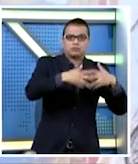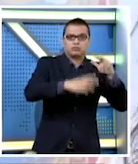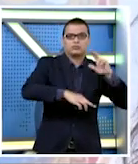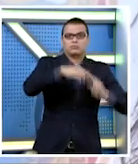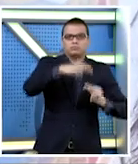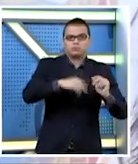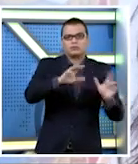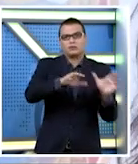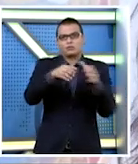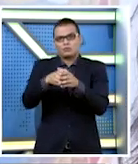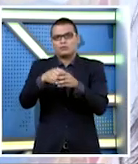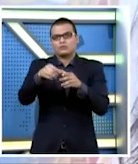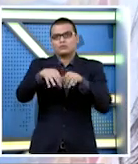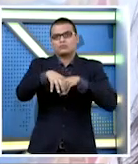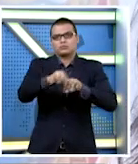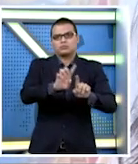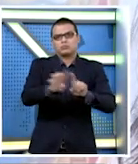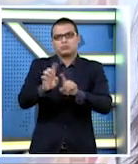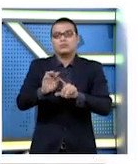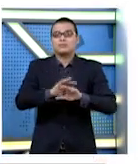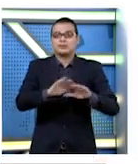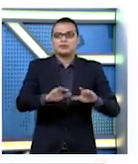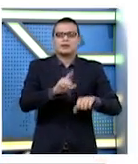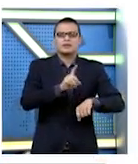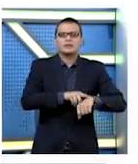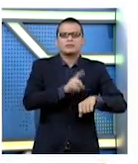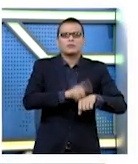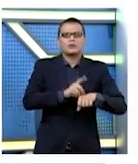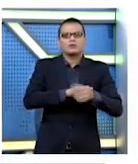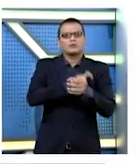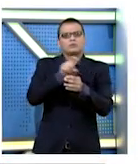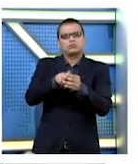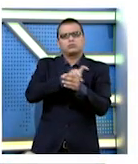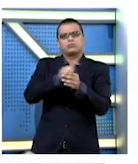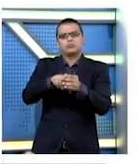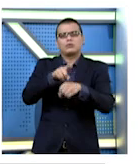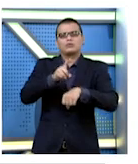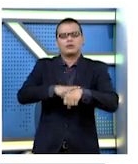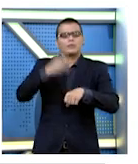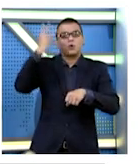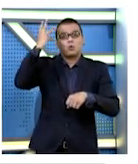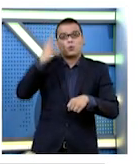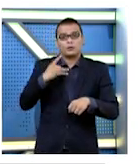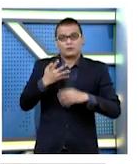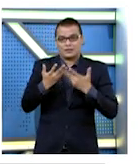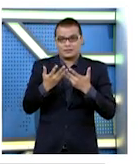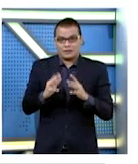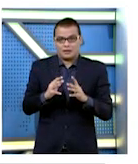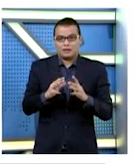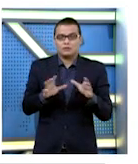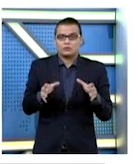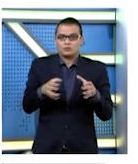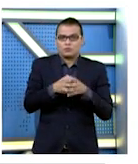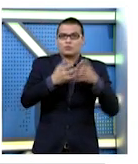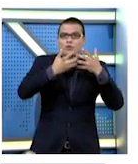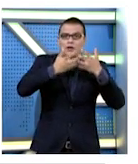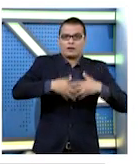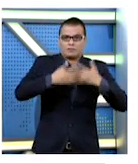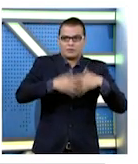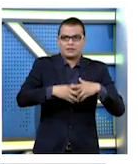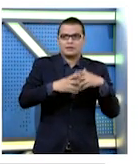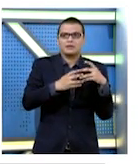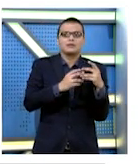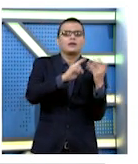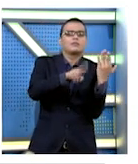inscripción y se van a hacer progresivamente. ¿Qué va a pasar a partir de hoy? Las empresas deberán registrar todos